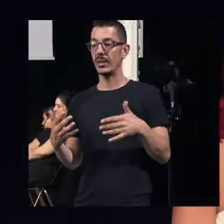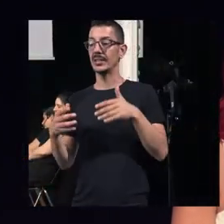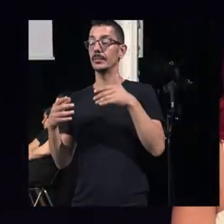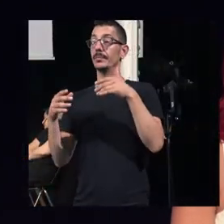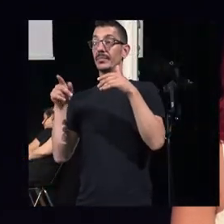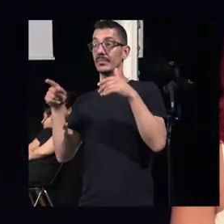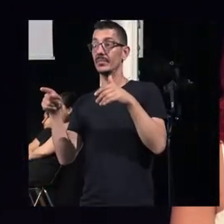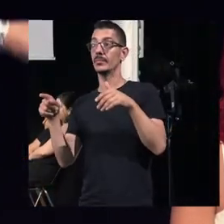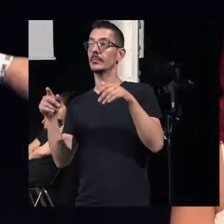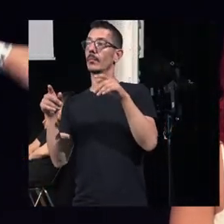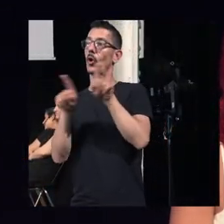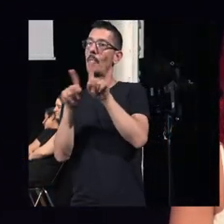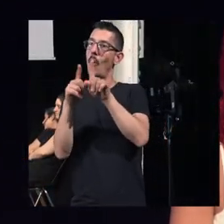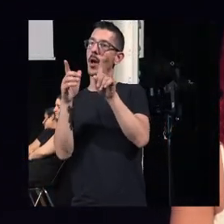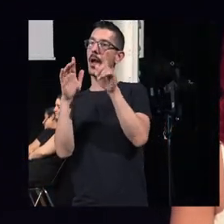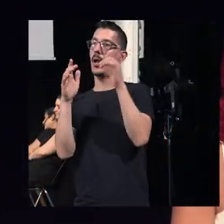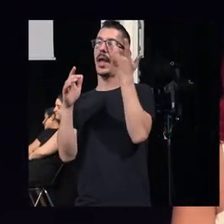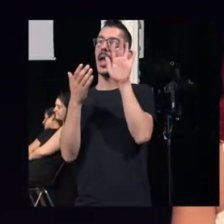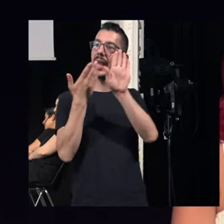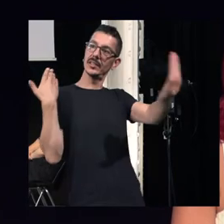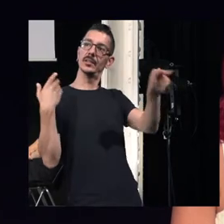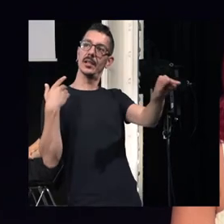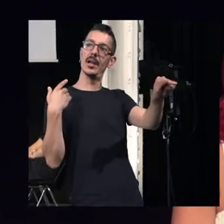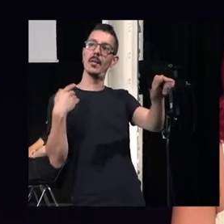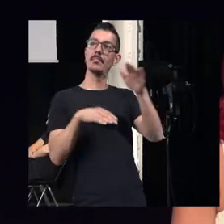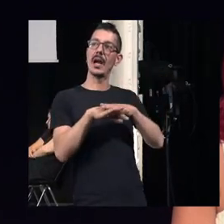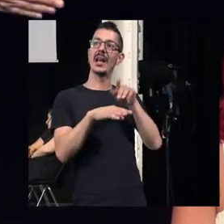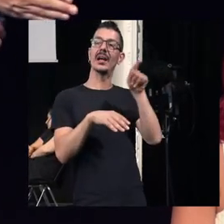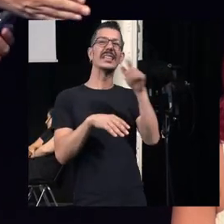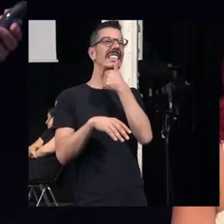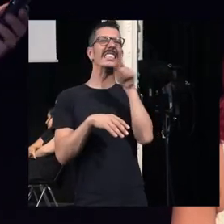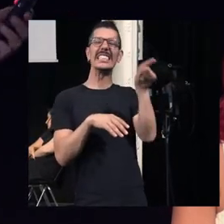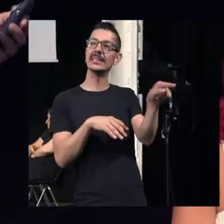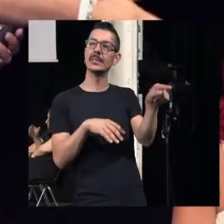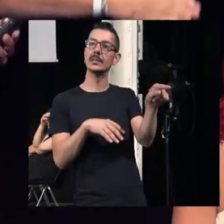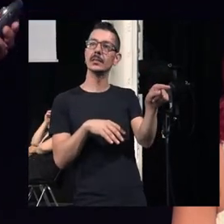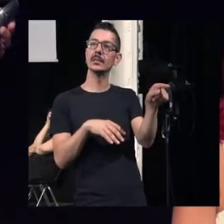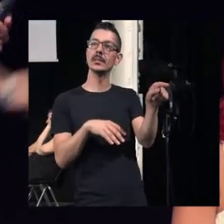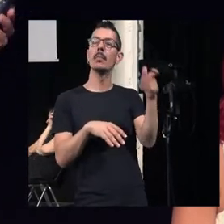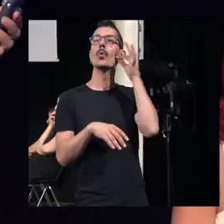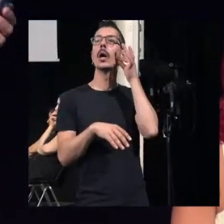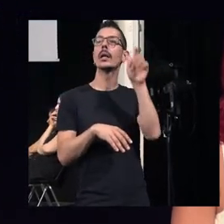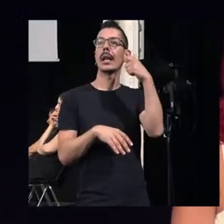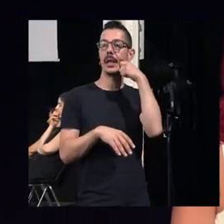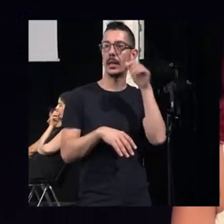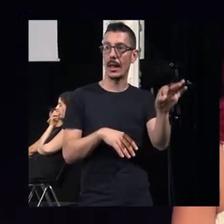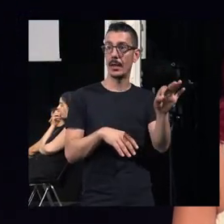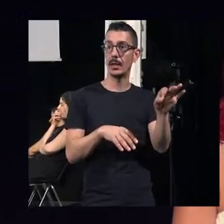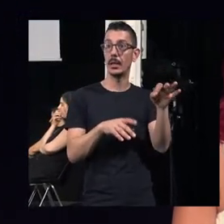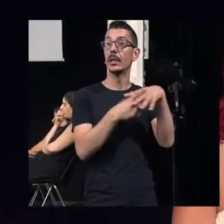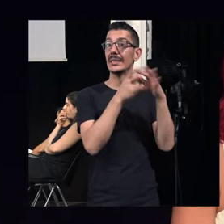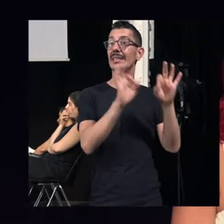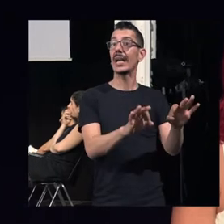diferente y se manifieste en una expresión artística como es la ópera de Carmen, quién es la mujer racializada, en este caso la gitana,